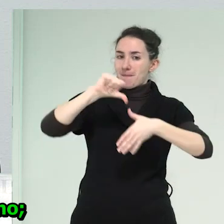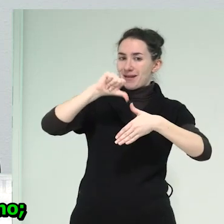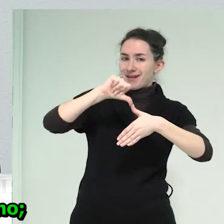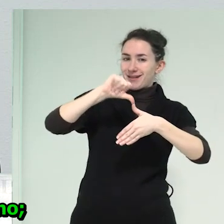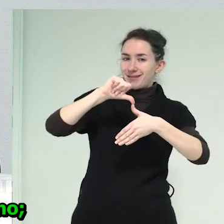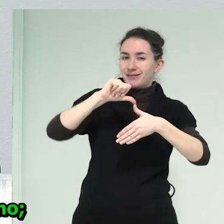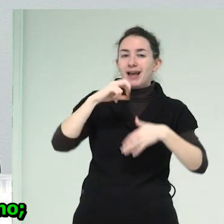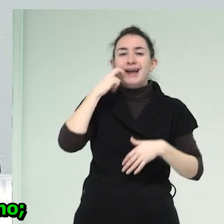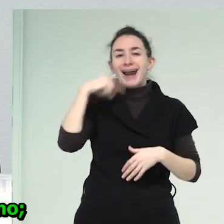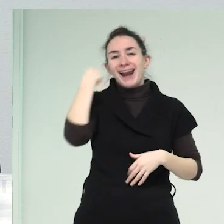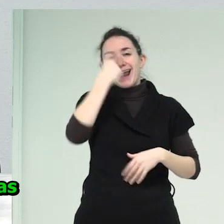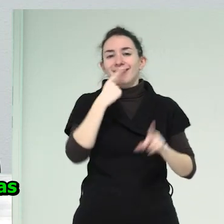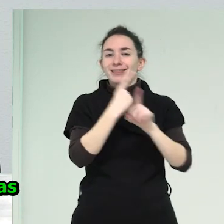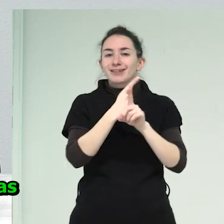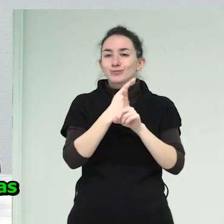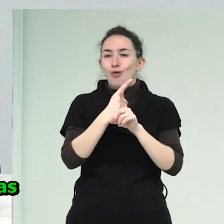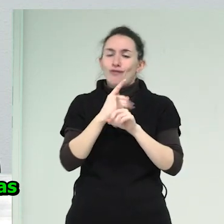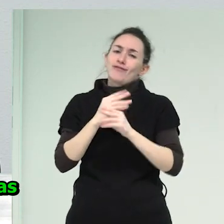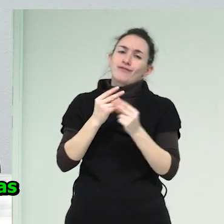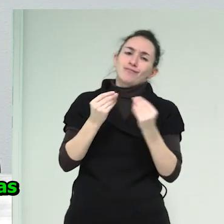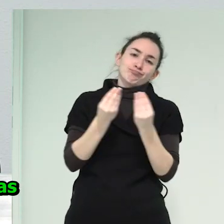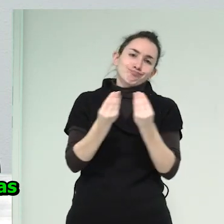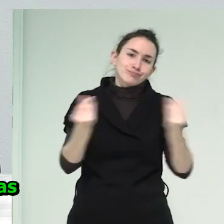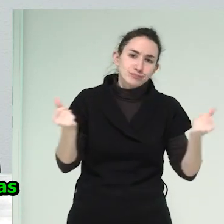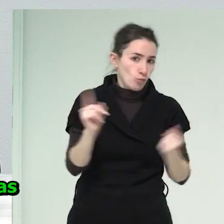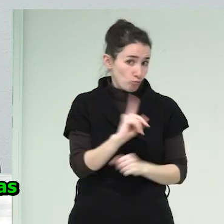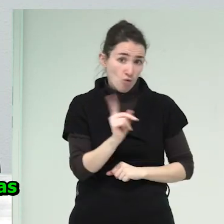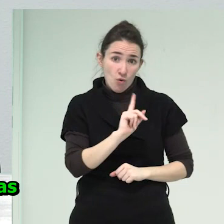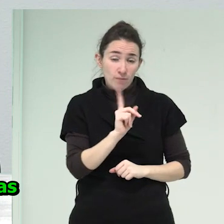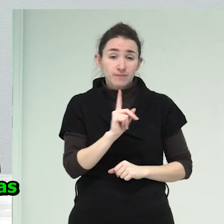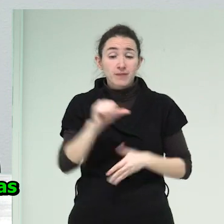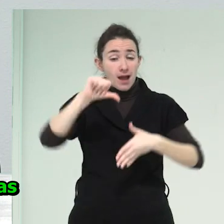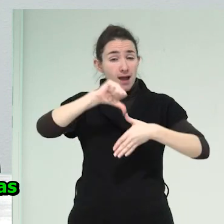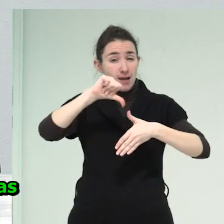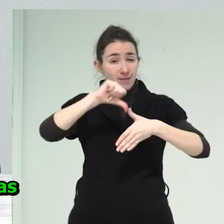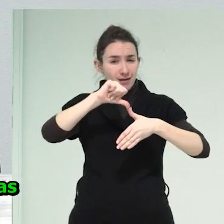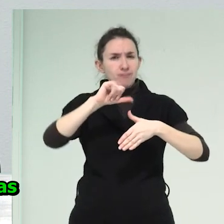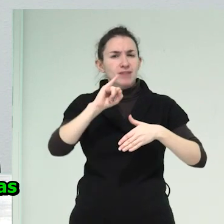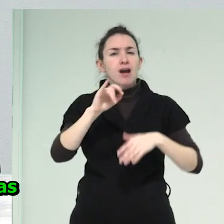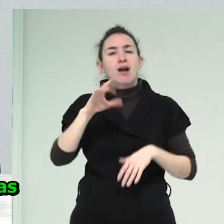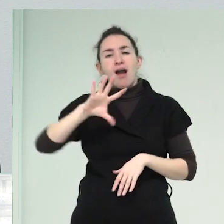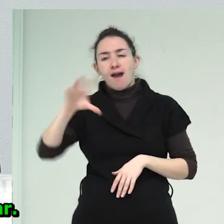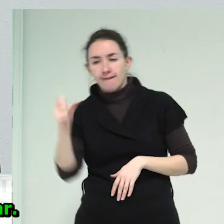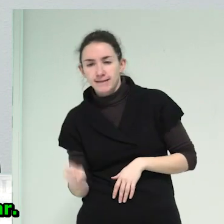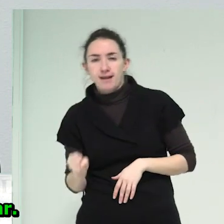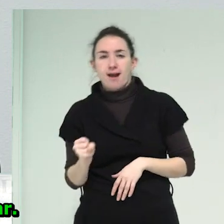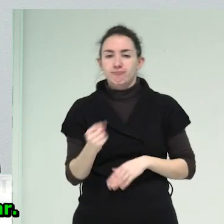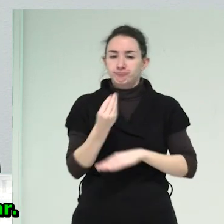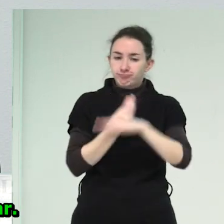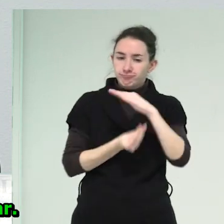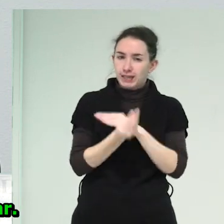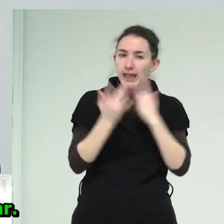ese racismo se ha superado. No, no, no, no. En América Latina las raíces africanas, las raíces indígenas se